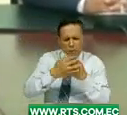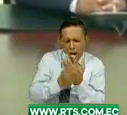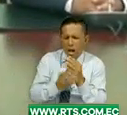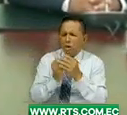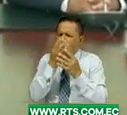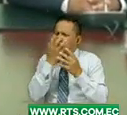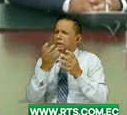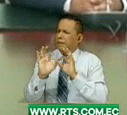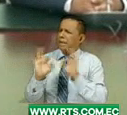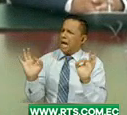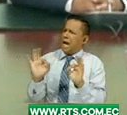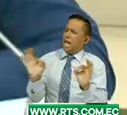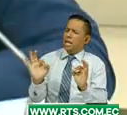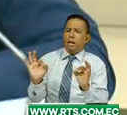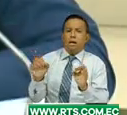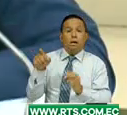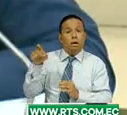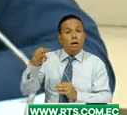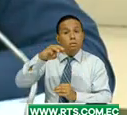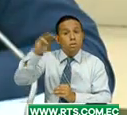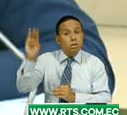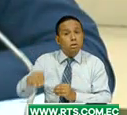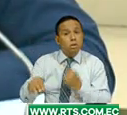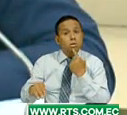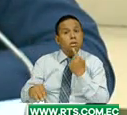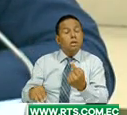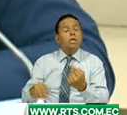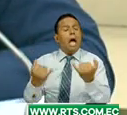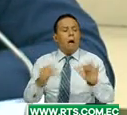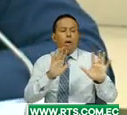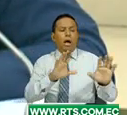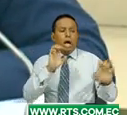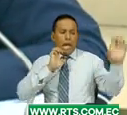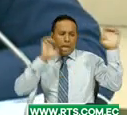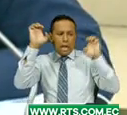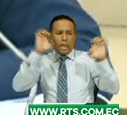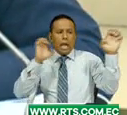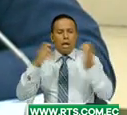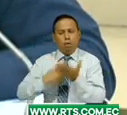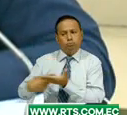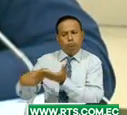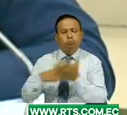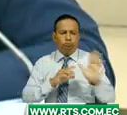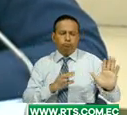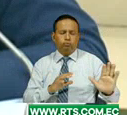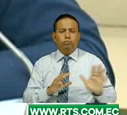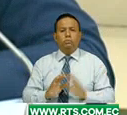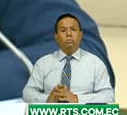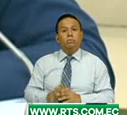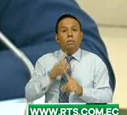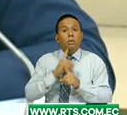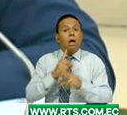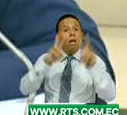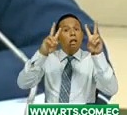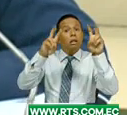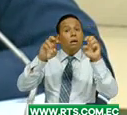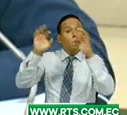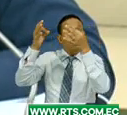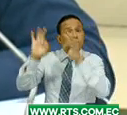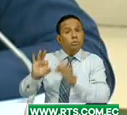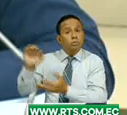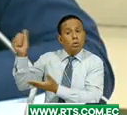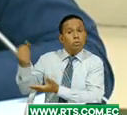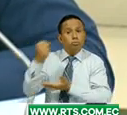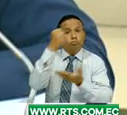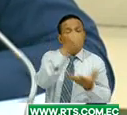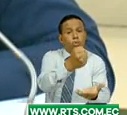generando estrategias. Justamente dando soporte en lo que se necesita. Dentro de esto, en cuanto a la ejecución presupuestaria destinada para la compra de